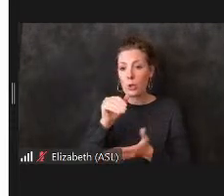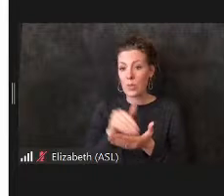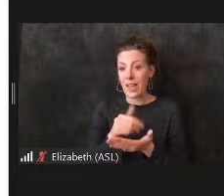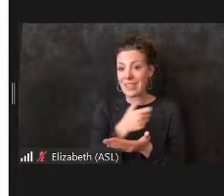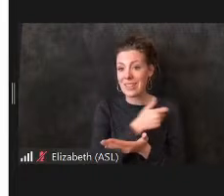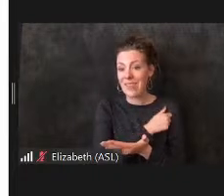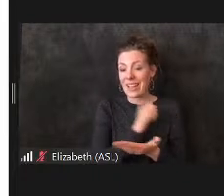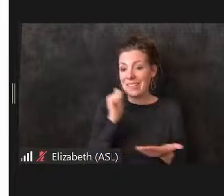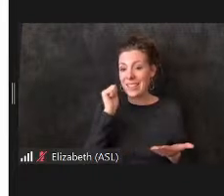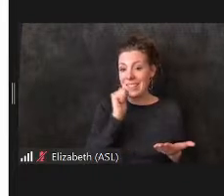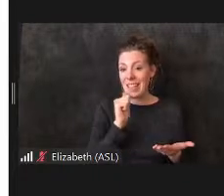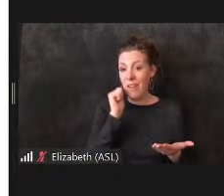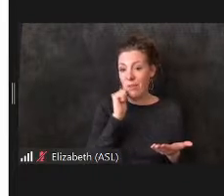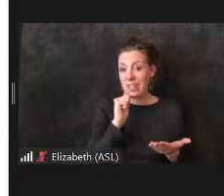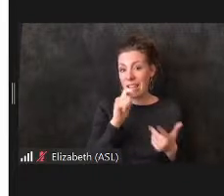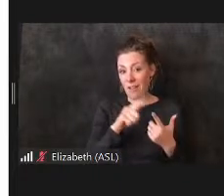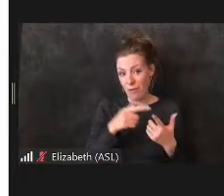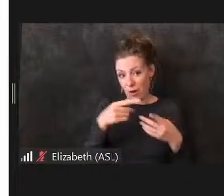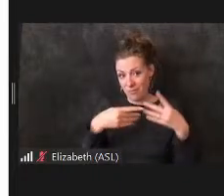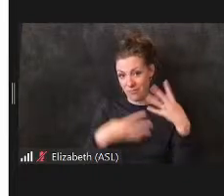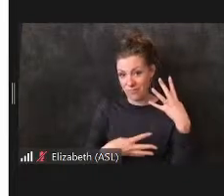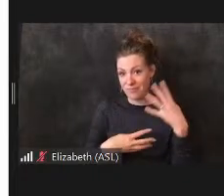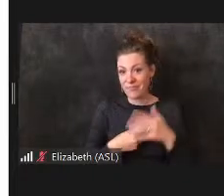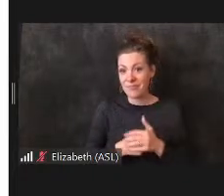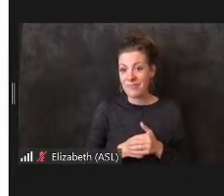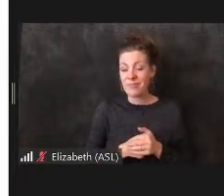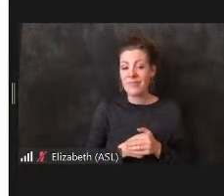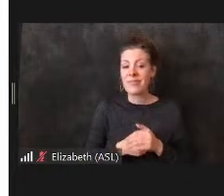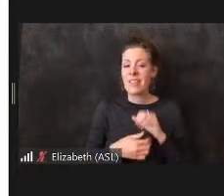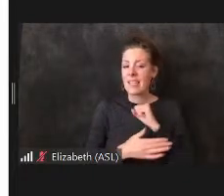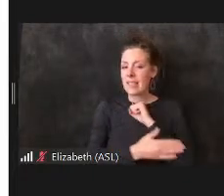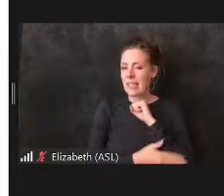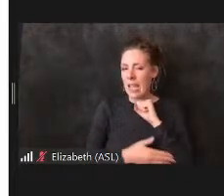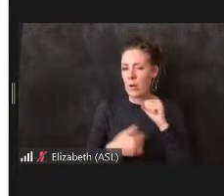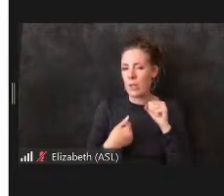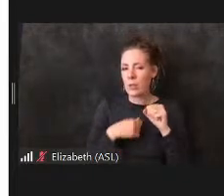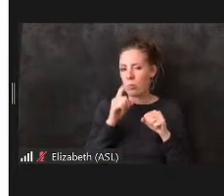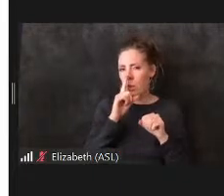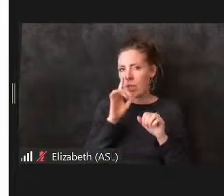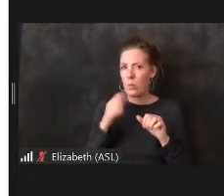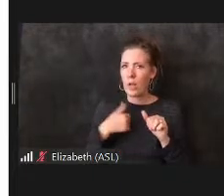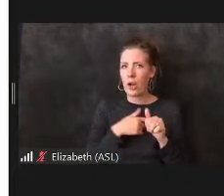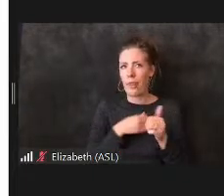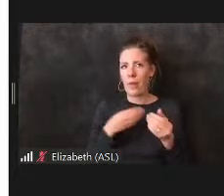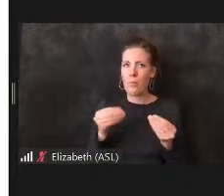pensamos que podemos hacer como 2,000 vacunas al día en estos lugares.